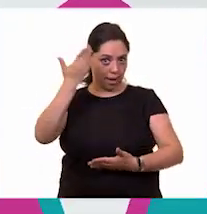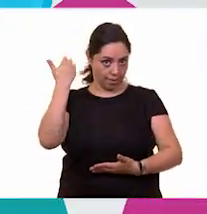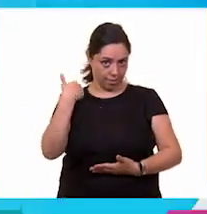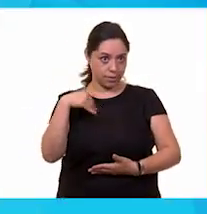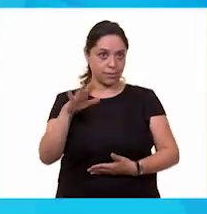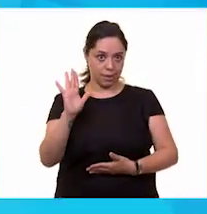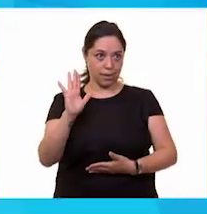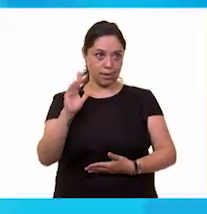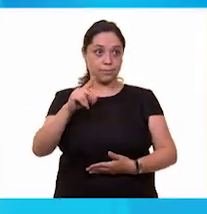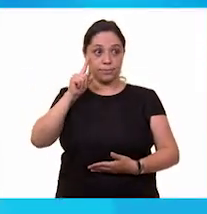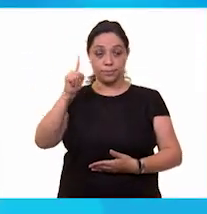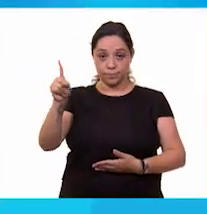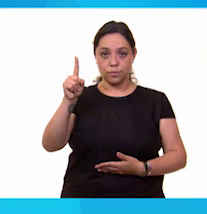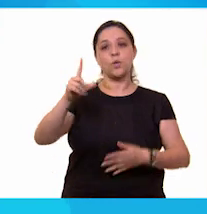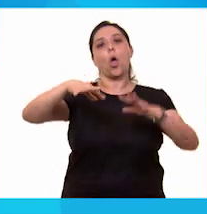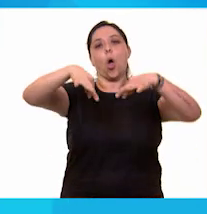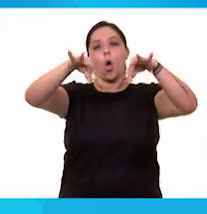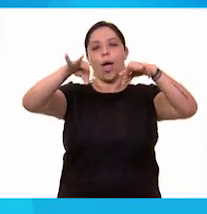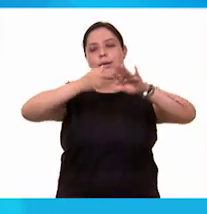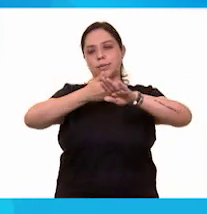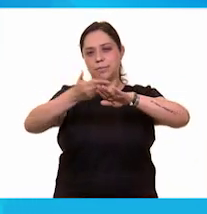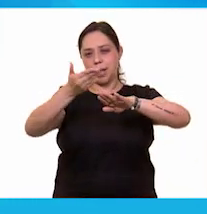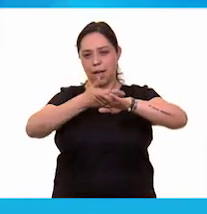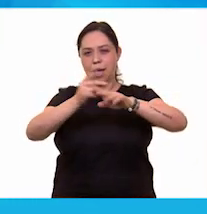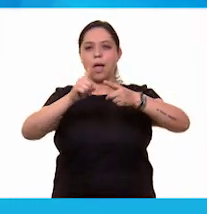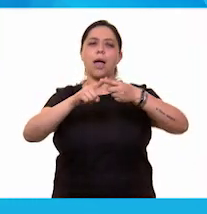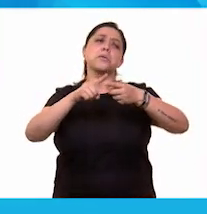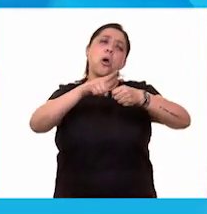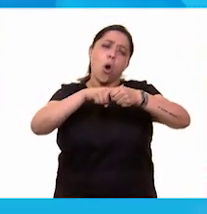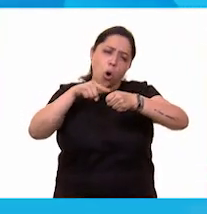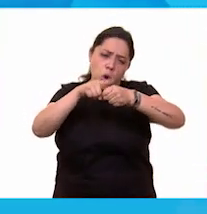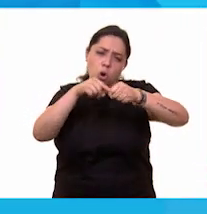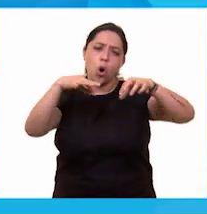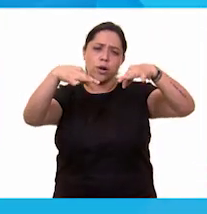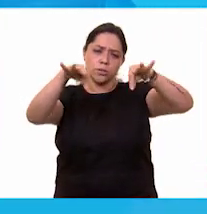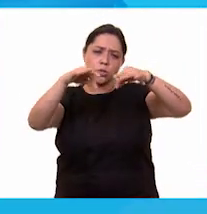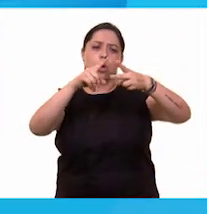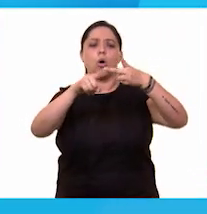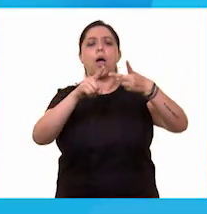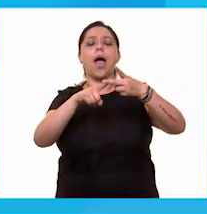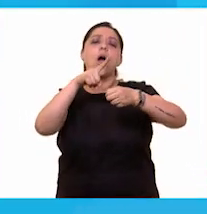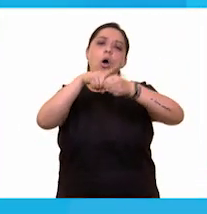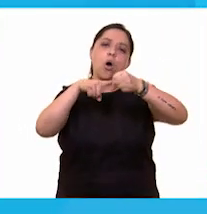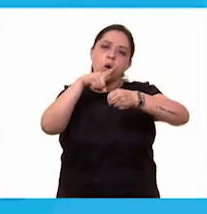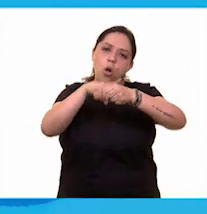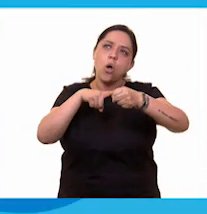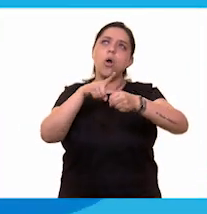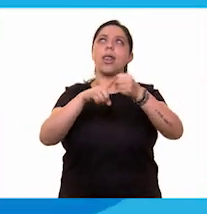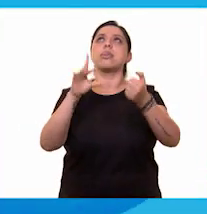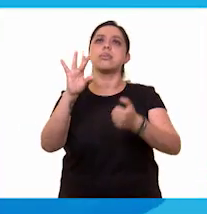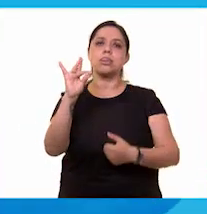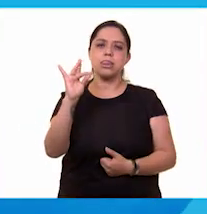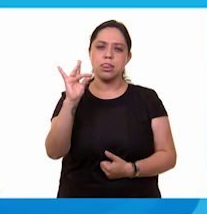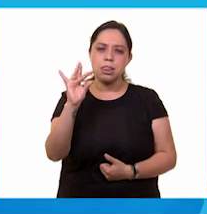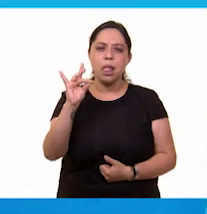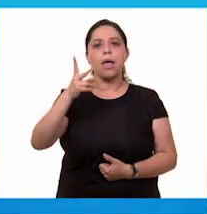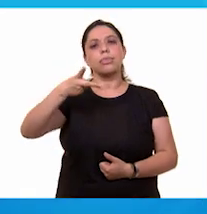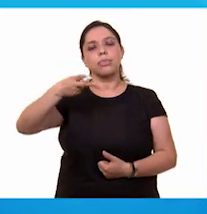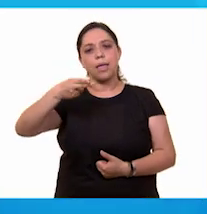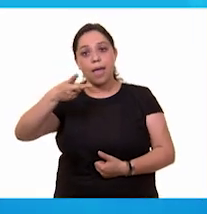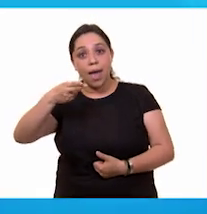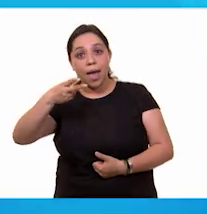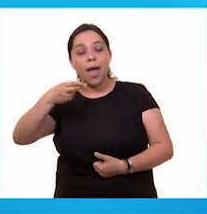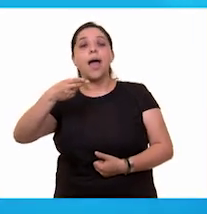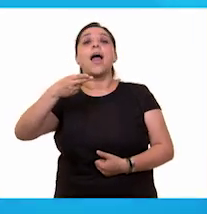Bueno, vamos a utilizar hojas blancas, hojas de color, sus colores, pegamento, tijeras,